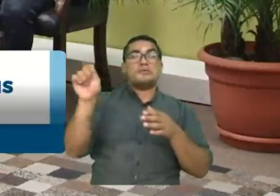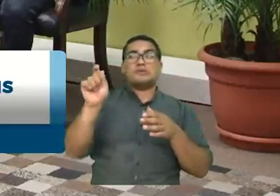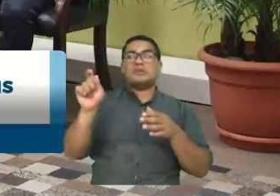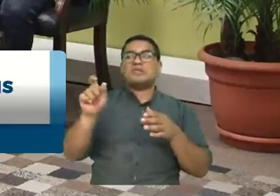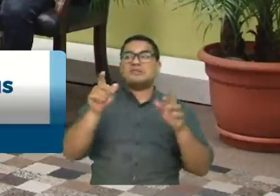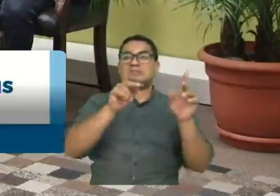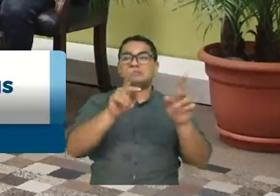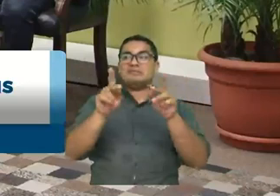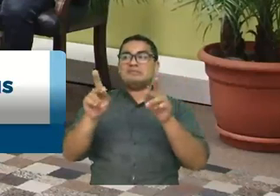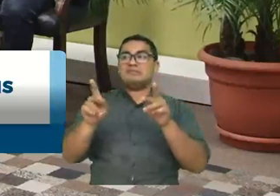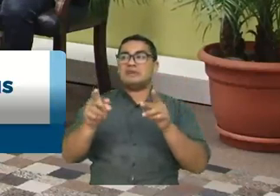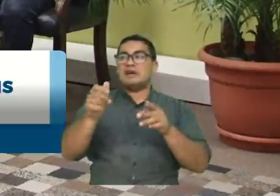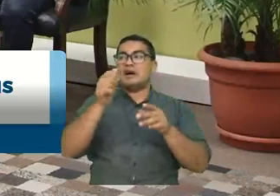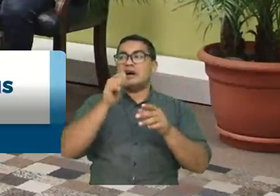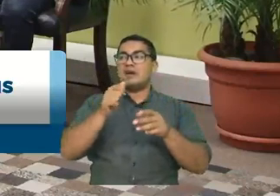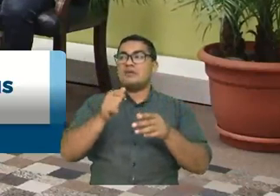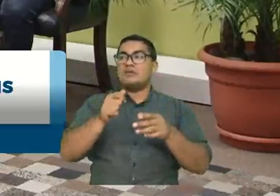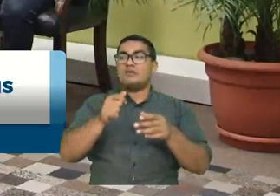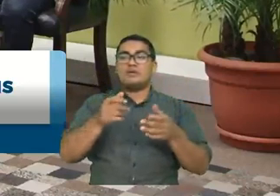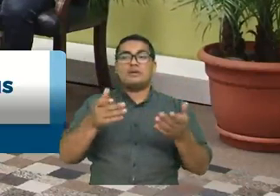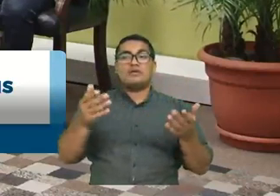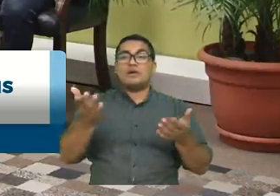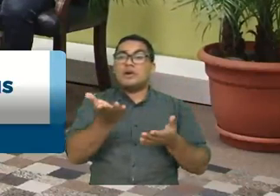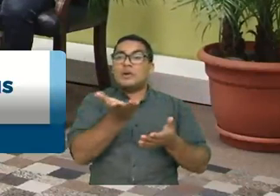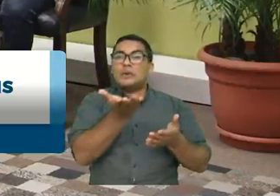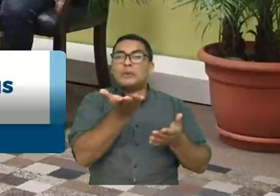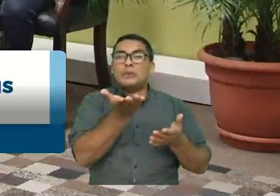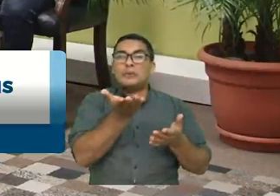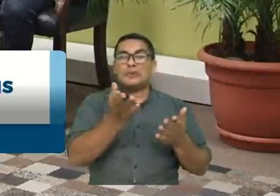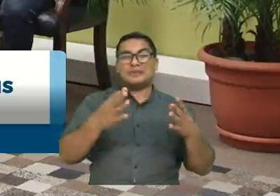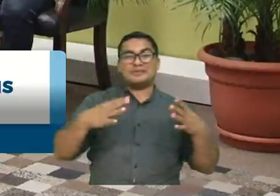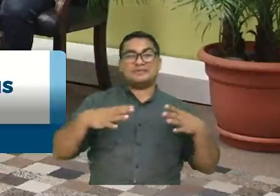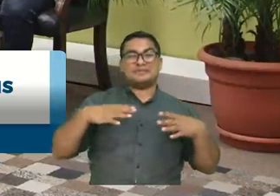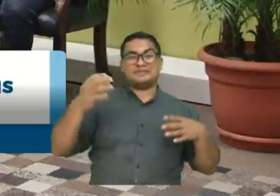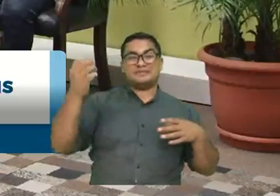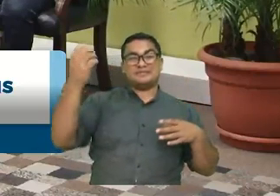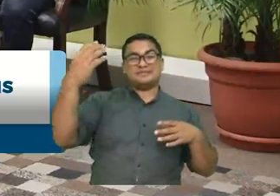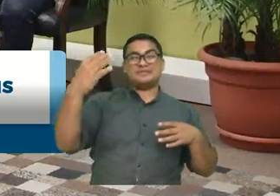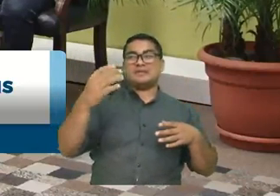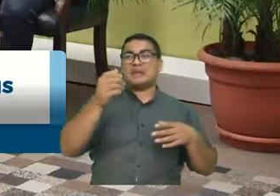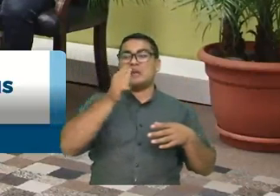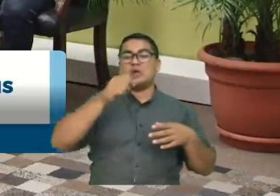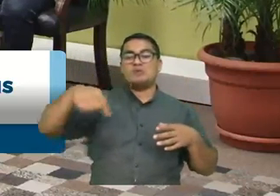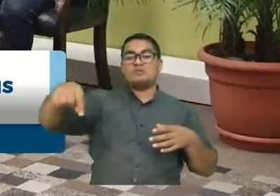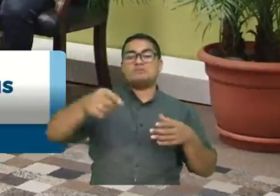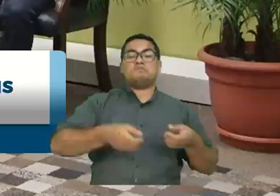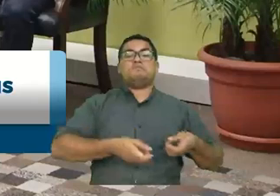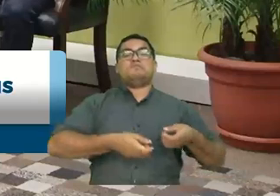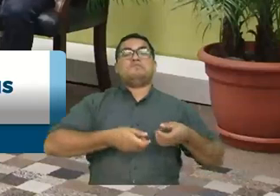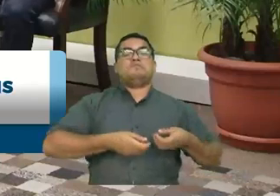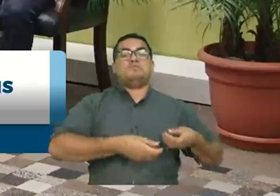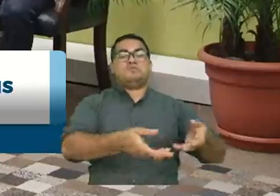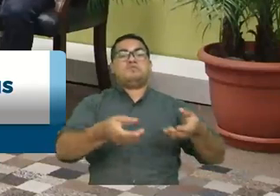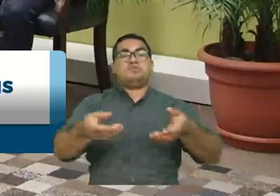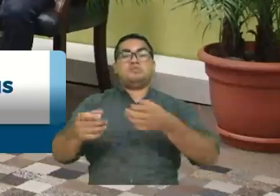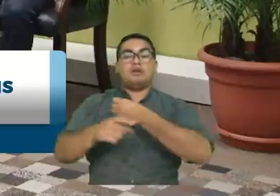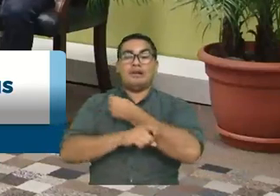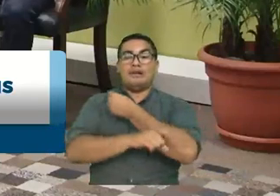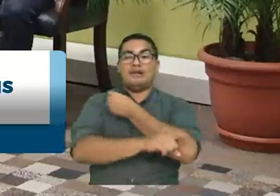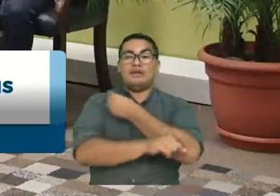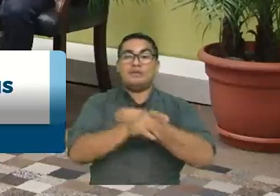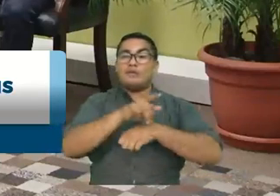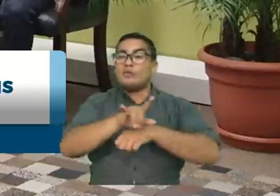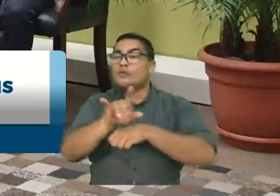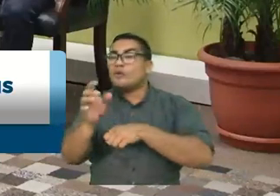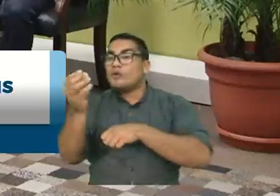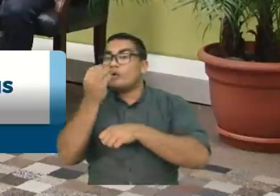gente que riega agua para aplacar el polvo, más ahorita en verano, y esa agua queda estancada por mucho tiempo. El animalito sale ahí, va a buscar